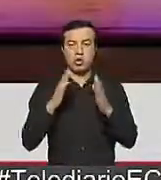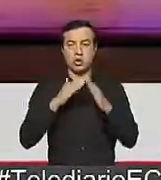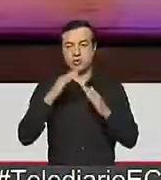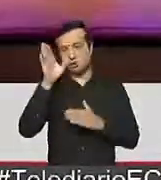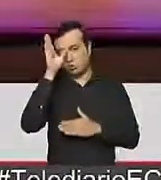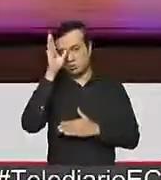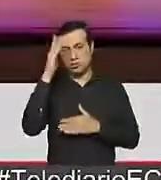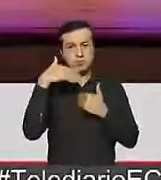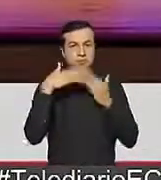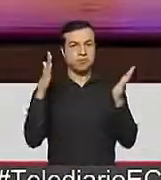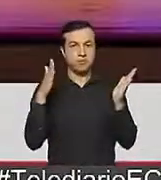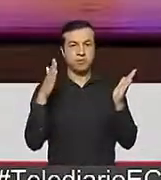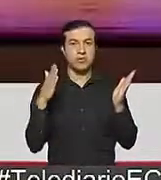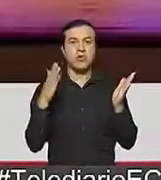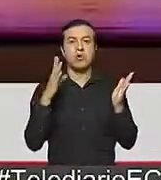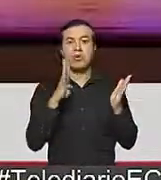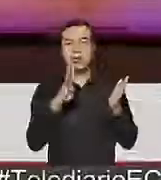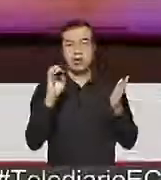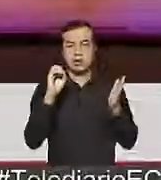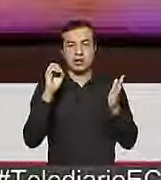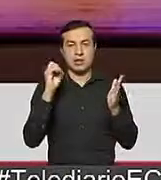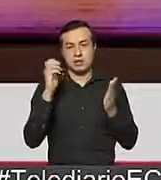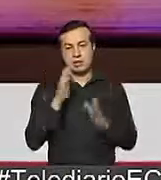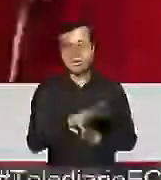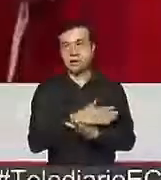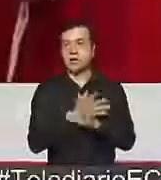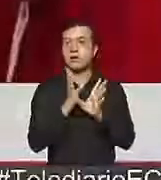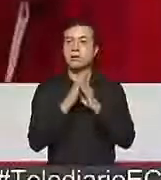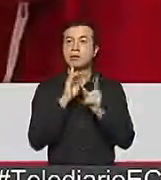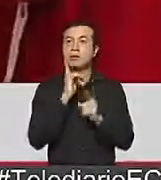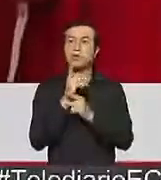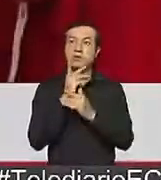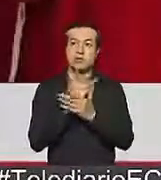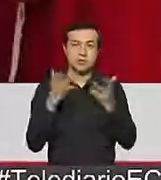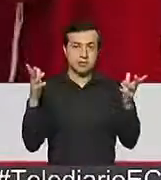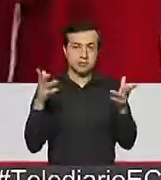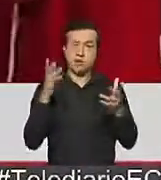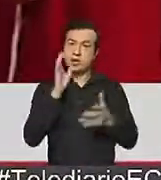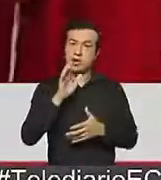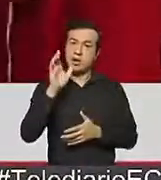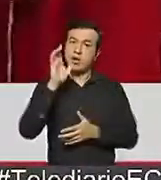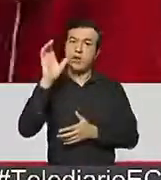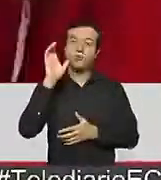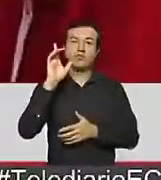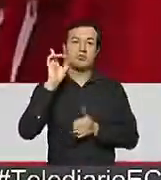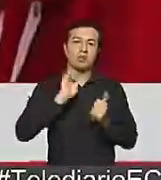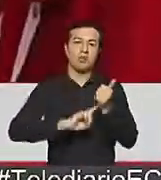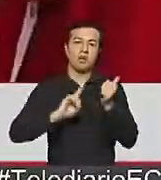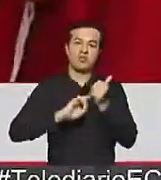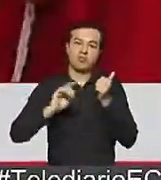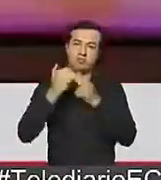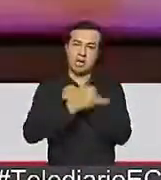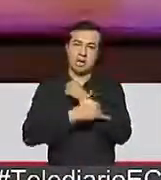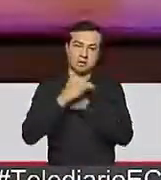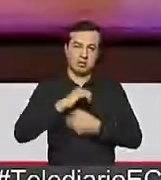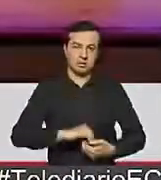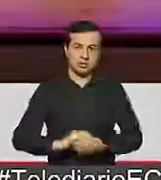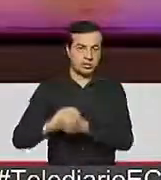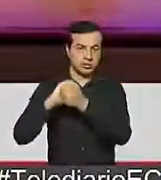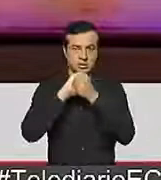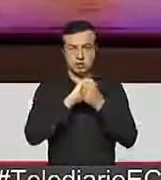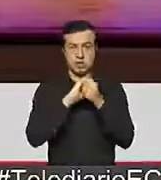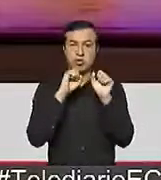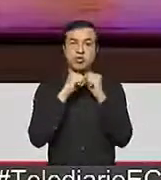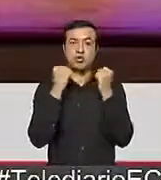el 40º Festival Internacional de Coros denominado El Canto Coral Hermana a los Pueblos, con el cual se busca que la